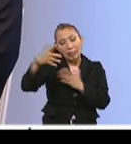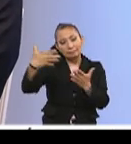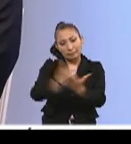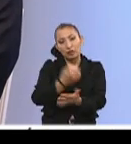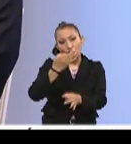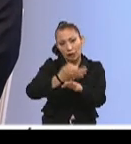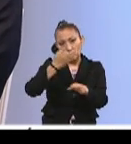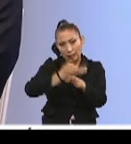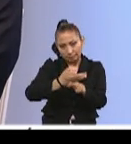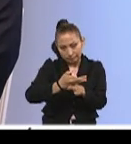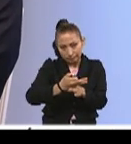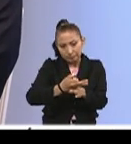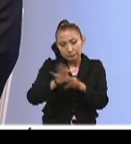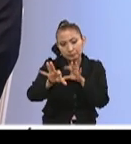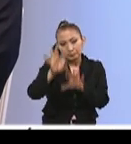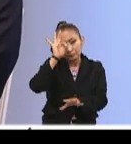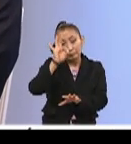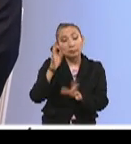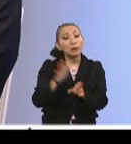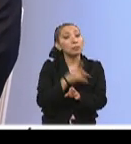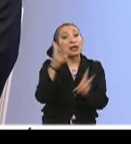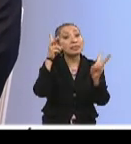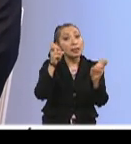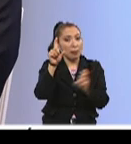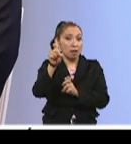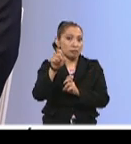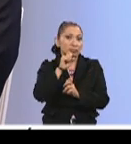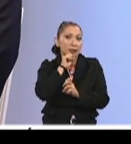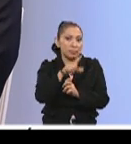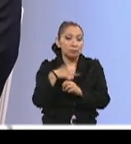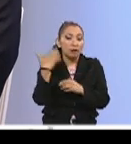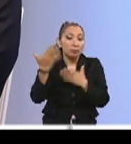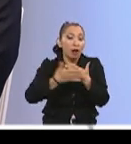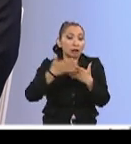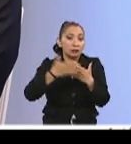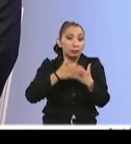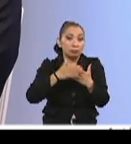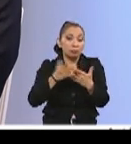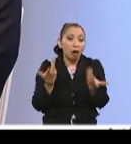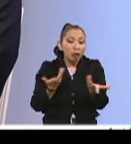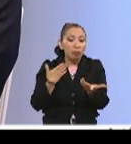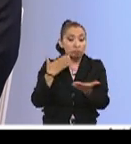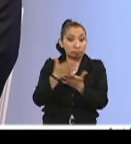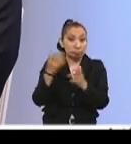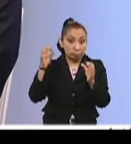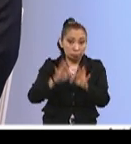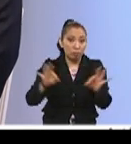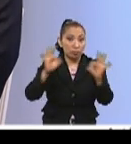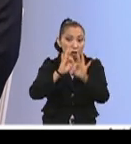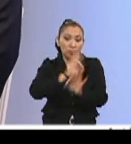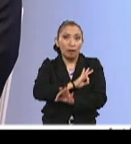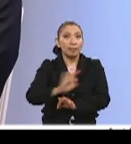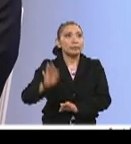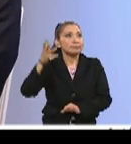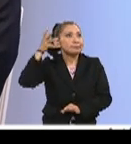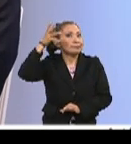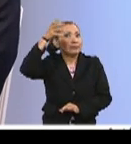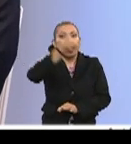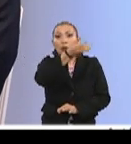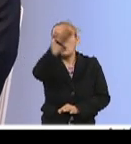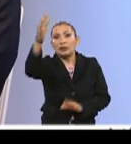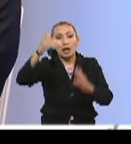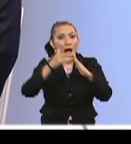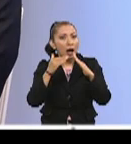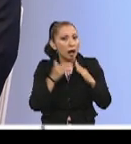ganador en esta ocasión, y no solamente por el tema del agua, sino porque va a ser disruptivo en ese sentido. Puede llegar a